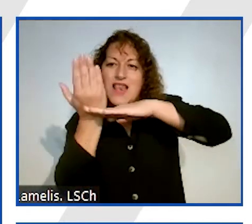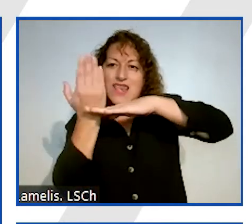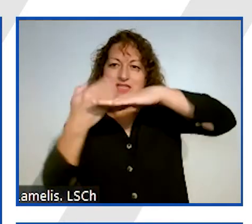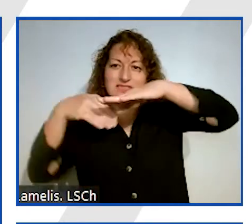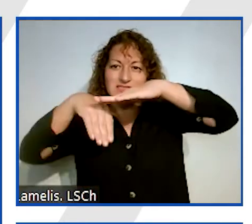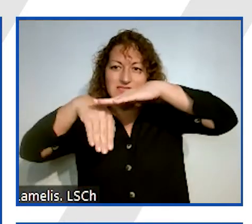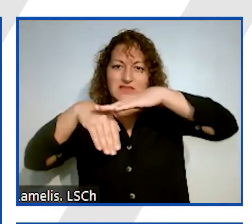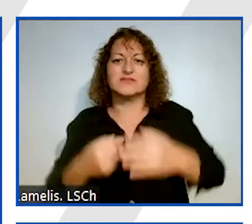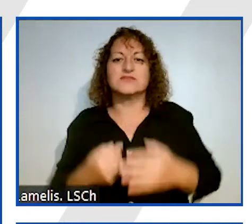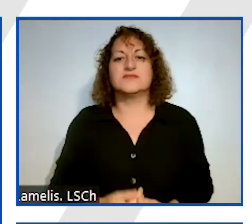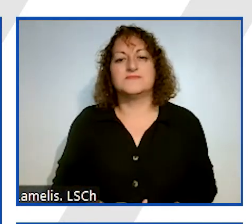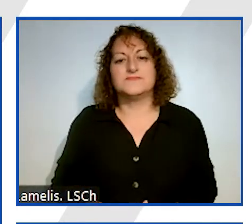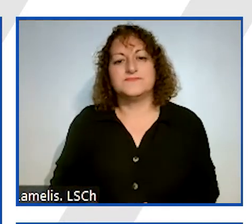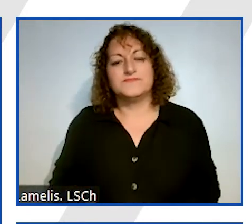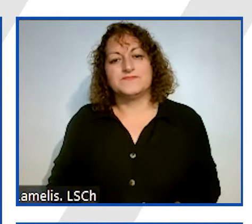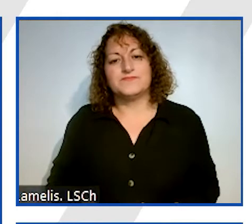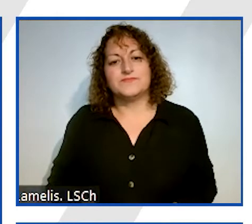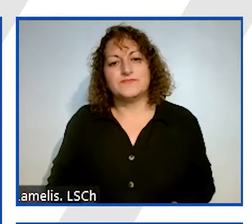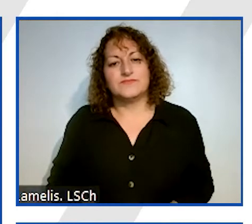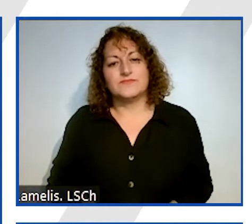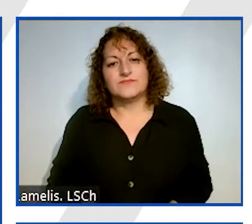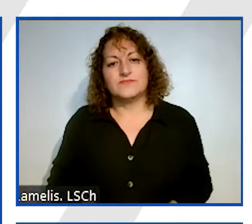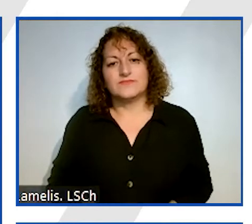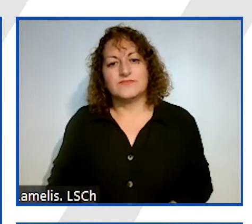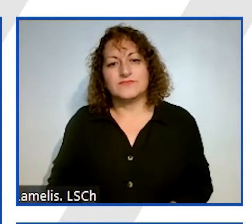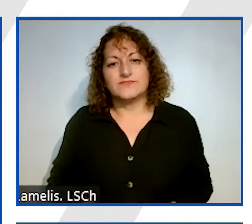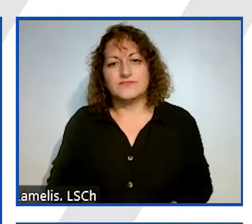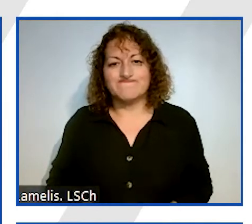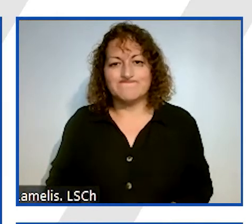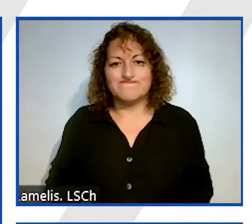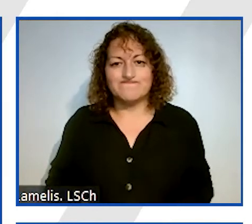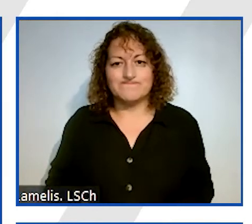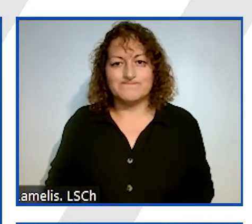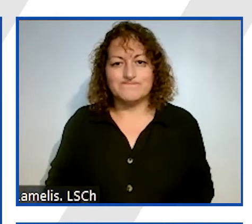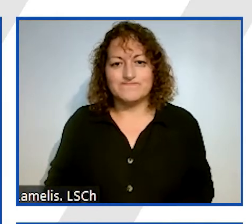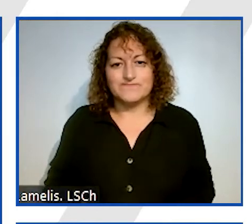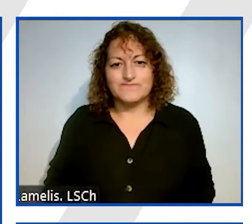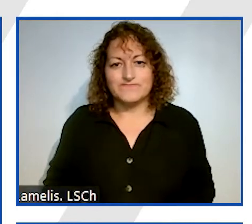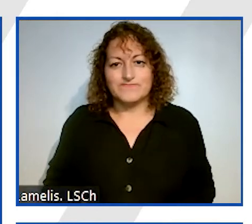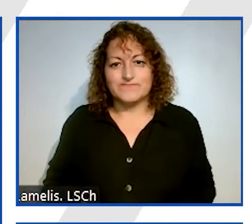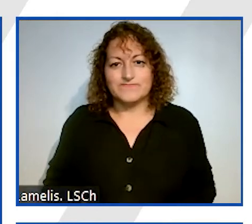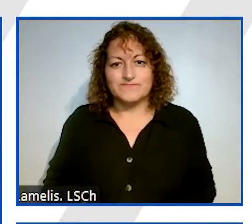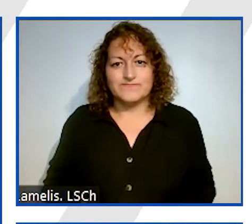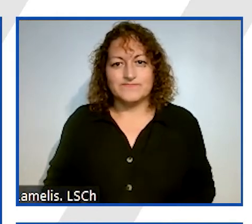Bueno, hay un estudiante de la universidad, a los que quieran, esto es lo que pasa allá arriba.